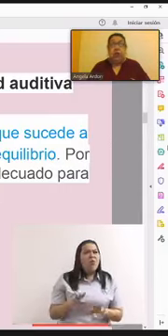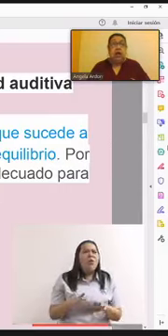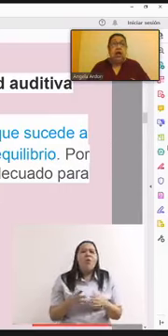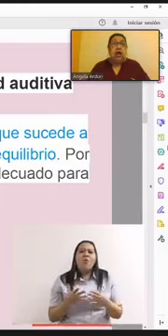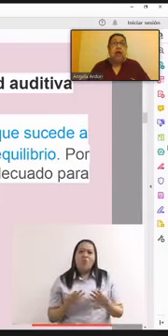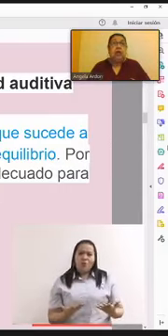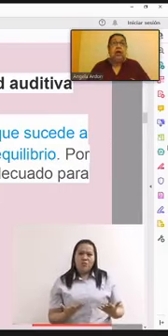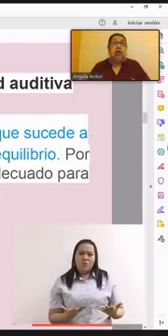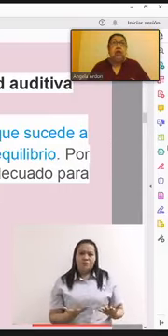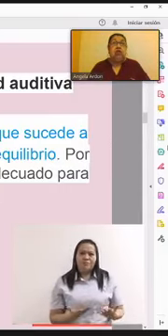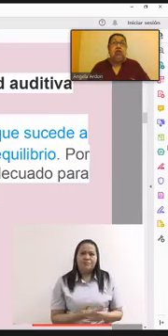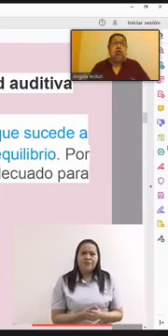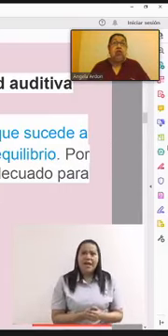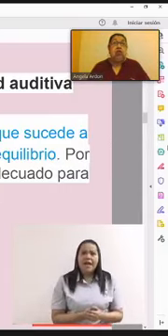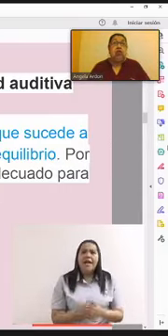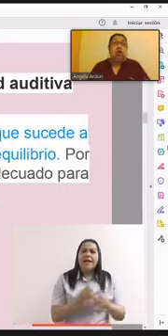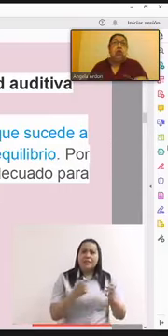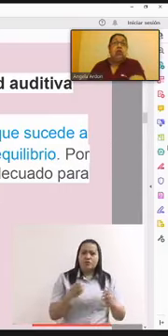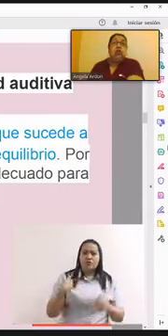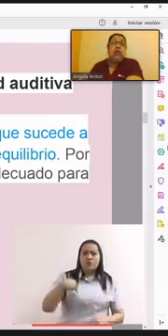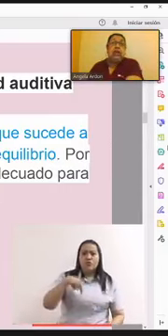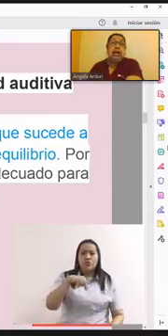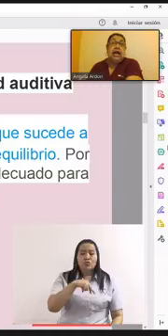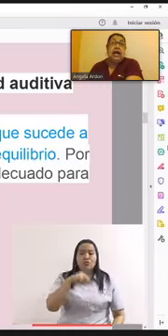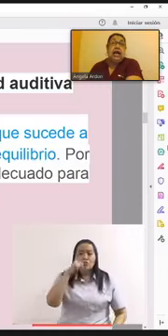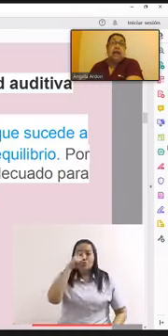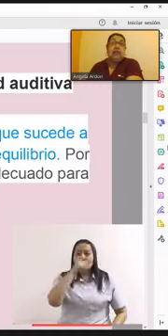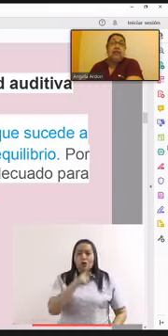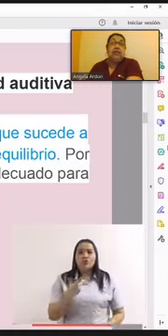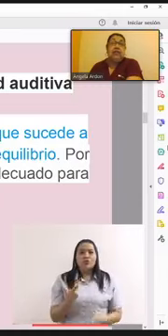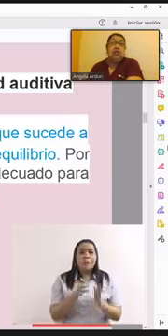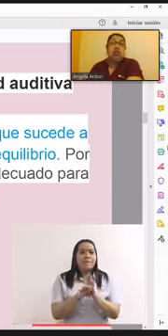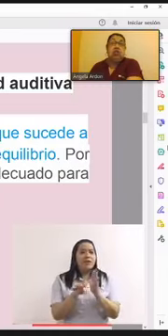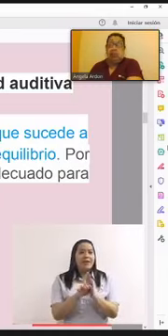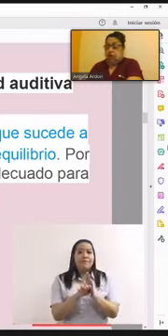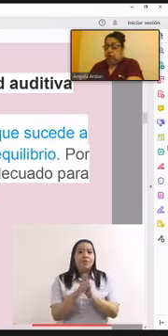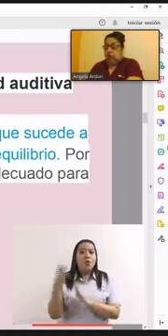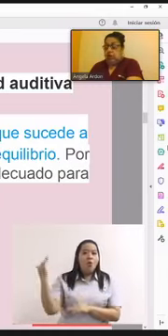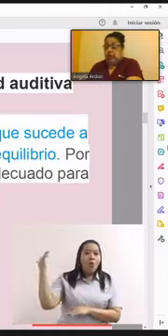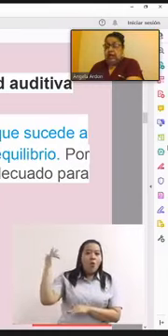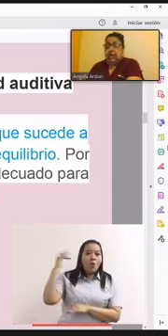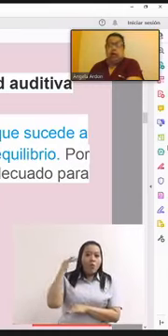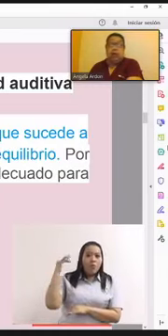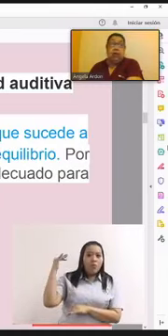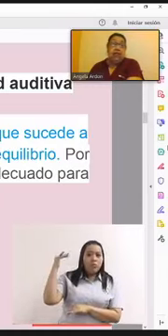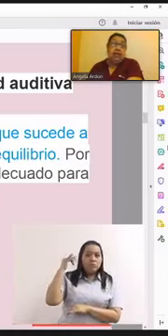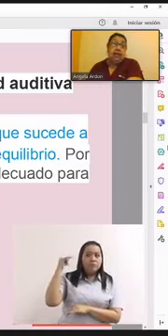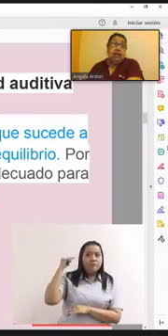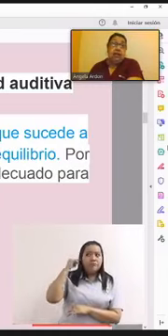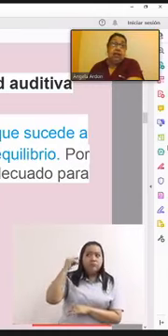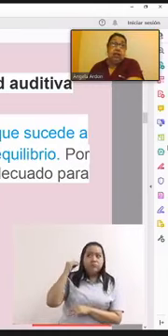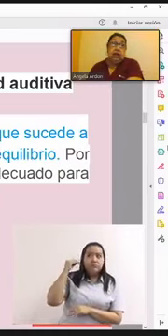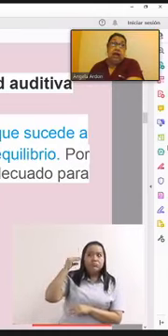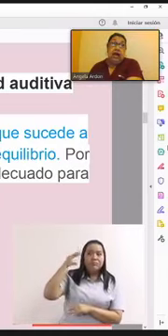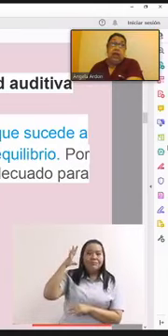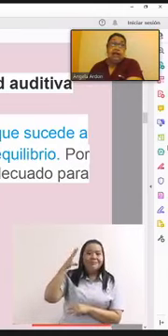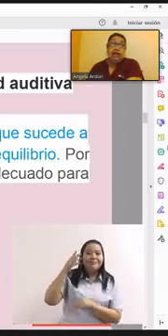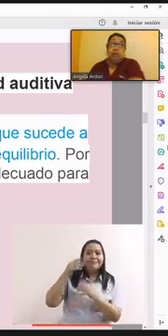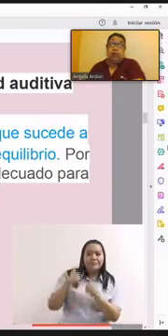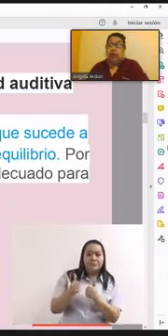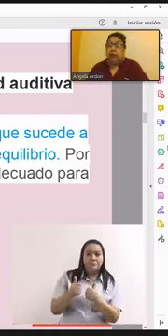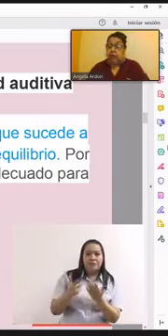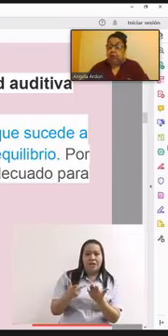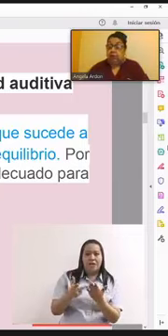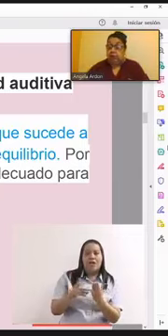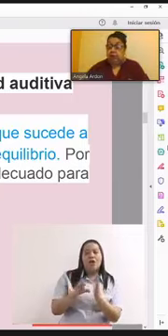¿Por qué? Porque nosotros no llega el suficiente oxígeno. Y es, acuérdese que dentro del, ahí tenemos